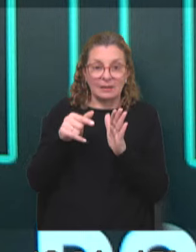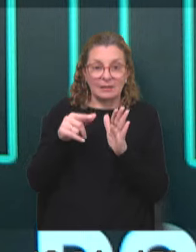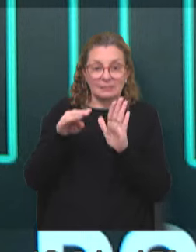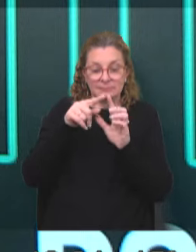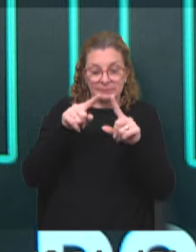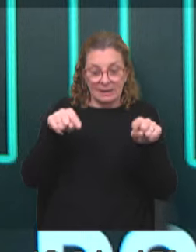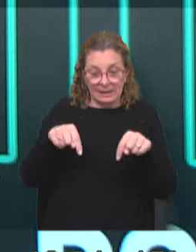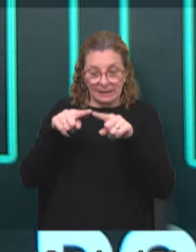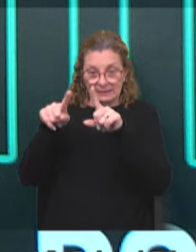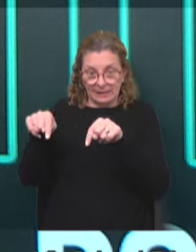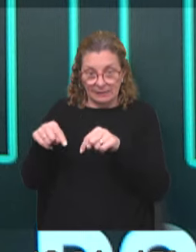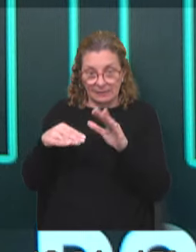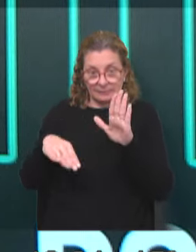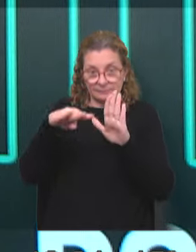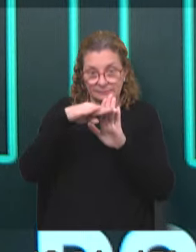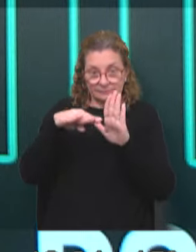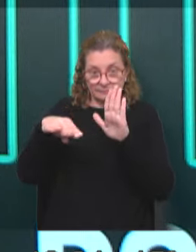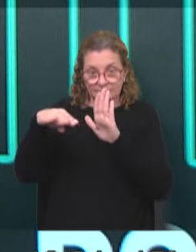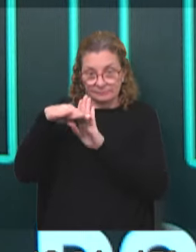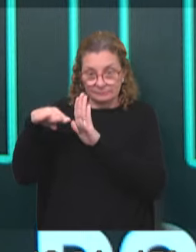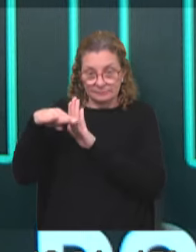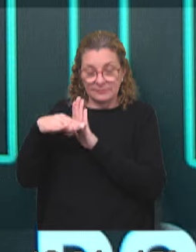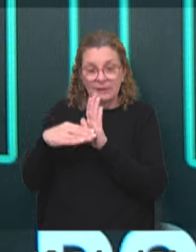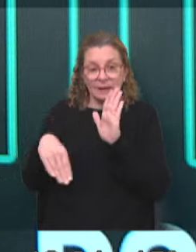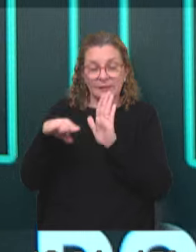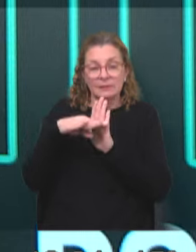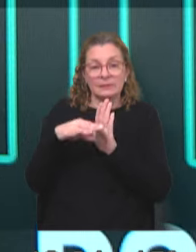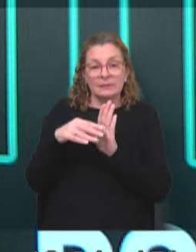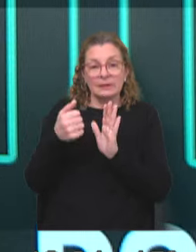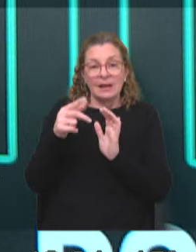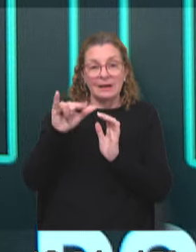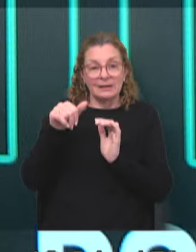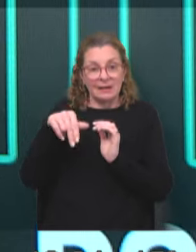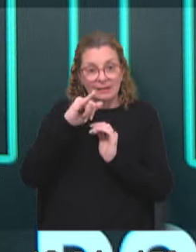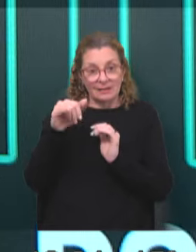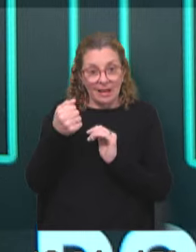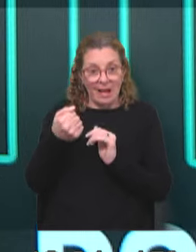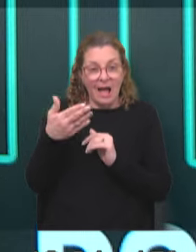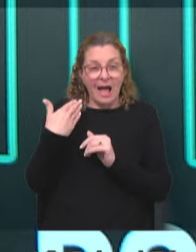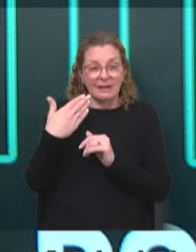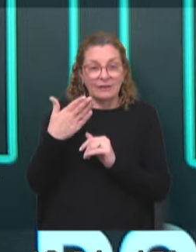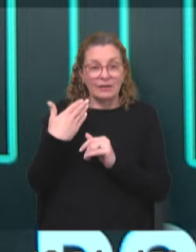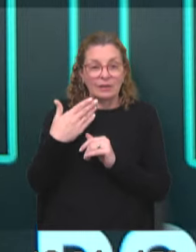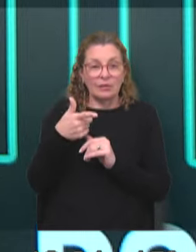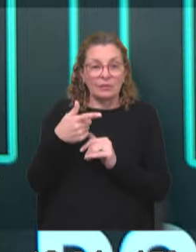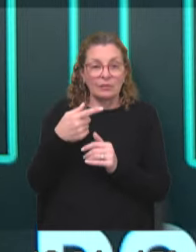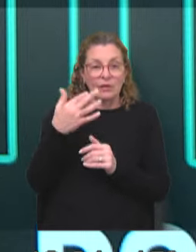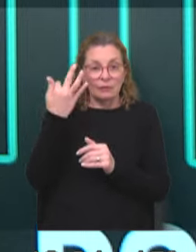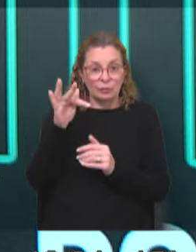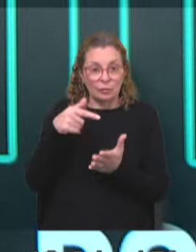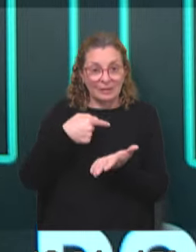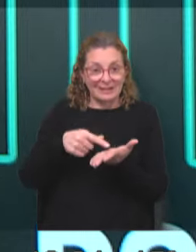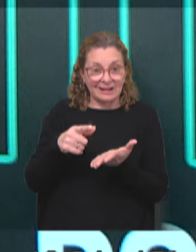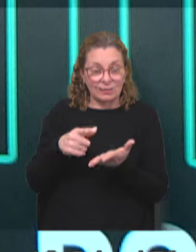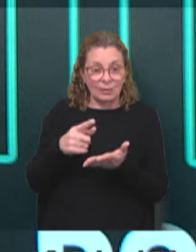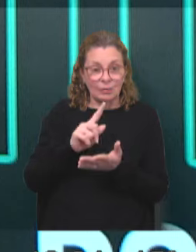listas no va a encabezar aire fresco va a encabezar la Alianza país y va a encabezar el futuro de centro o como se termine diagramando